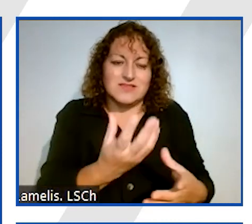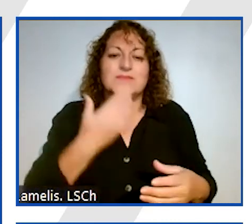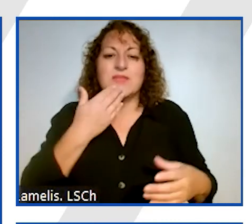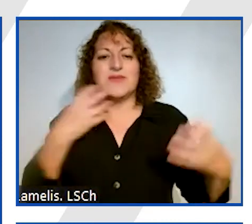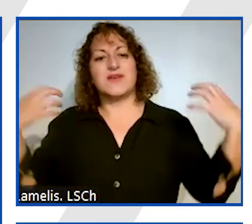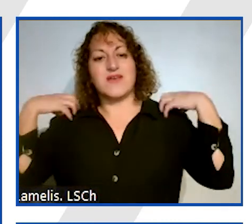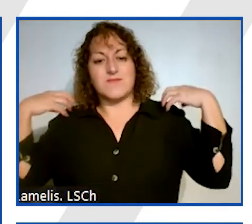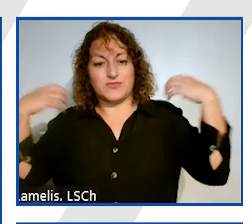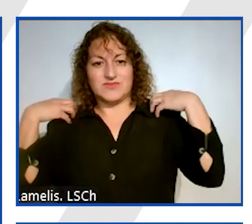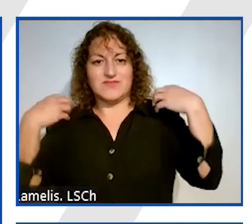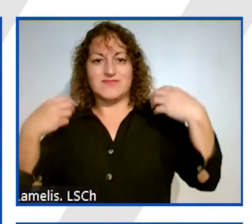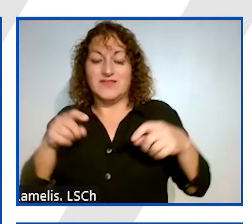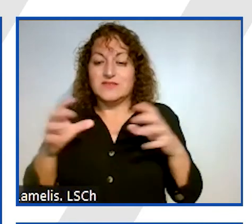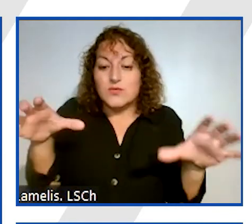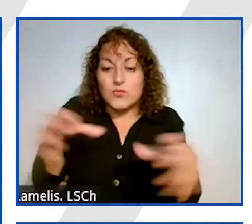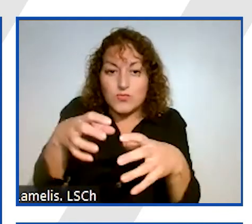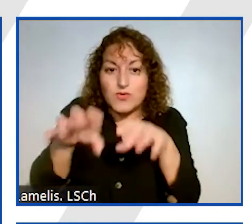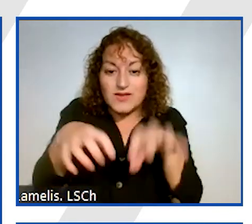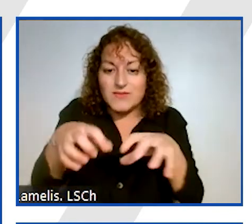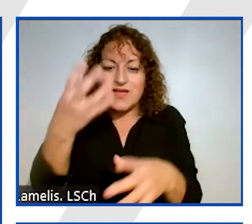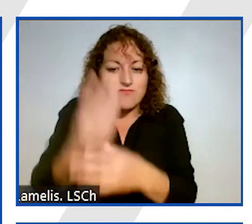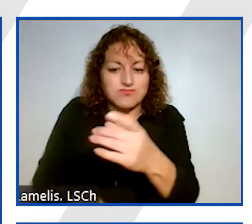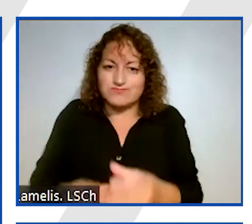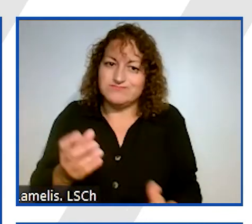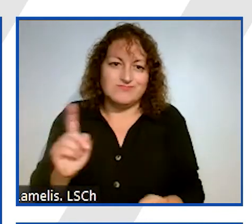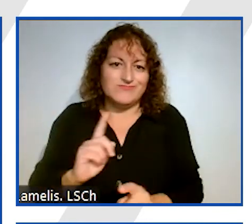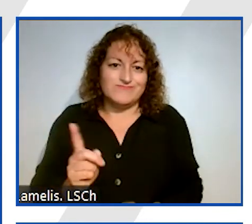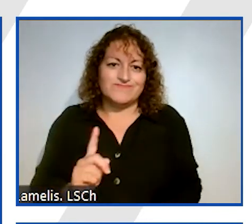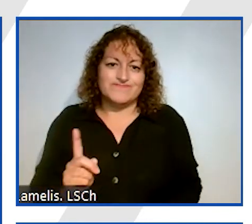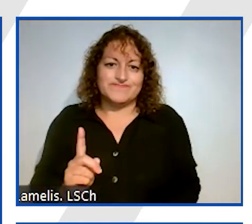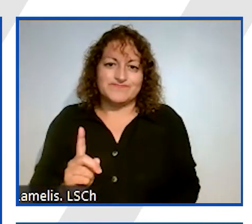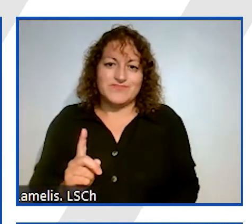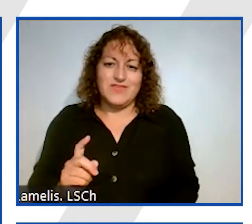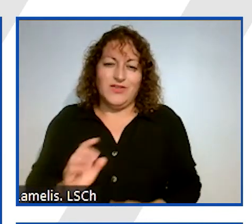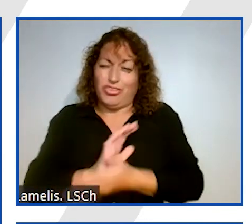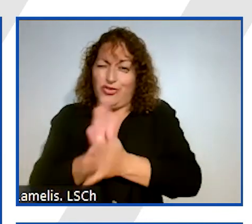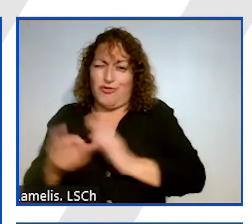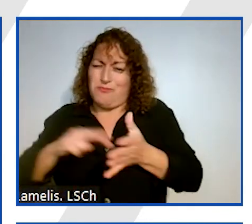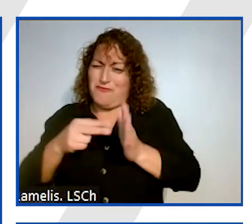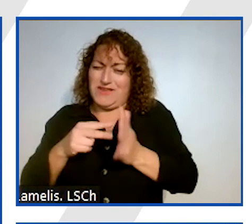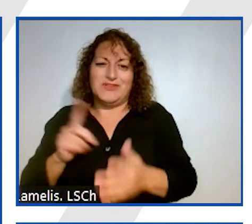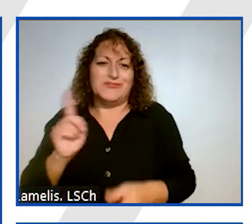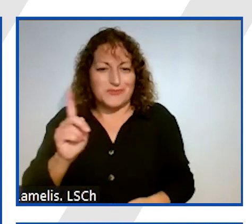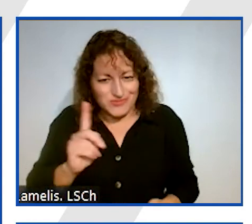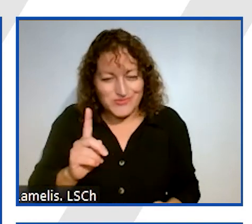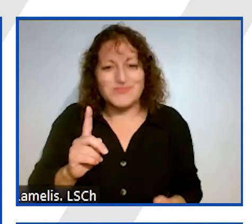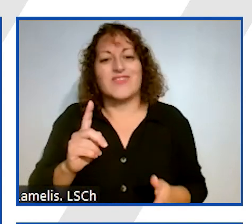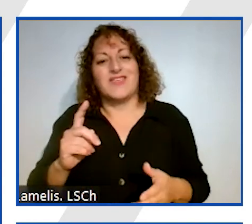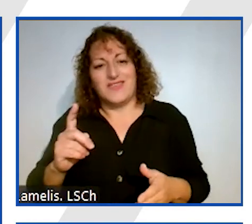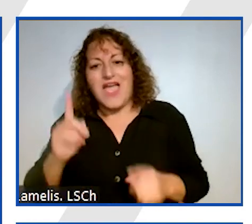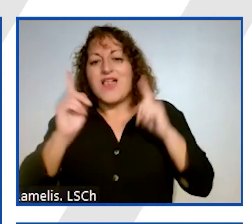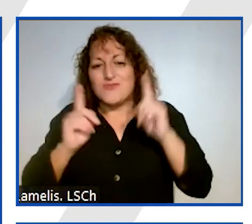hoja de ruta para evitar la extinción de nuestras especies. No todo es tan dramático como yo les he estado contando. Se están haciendo esfuerzos a